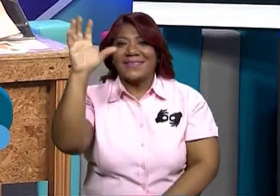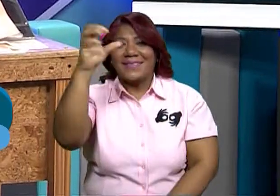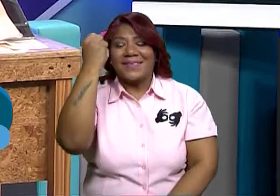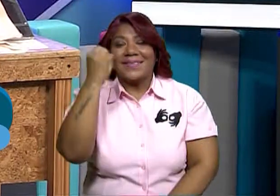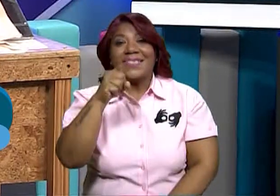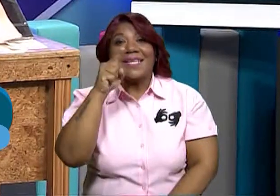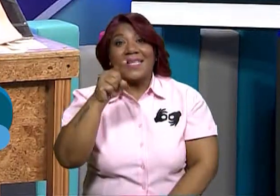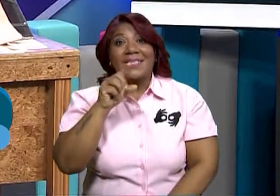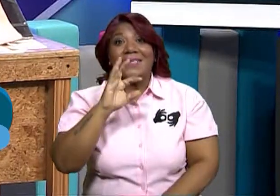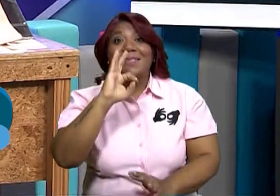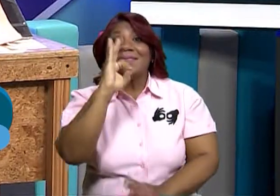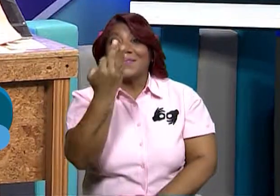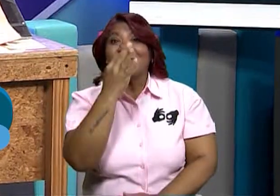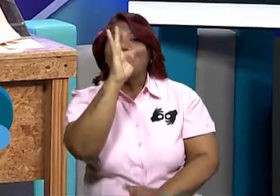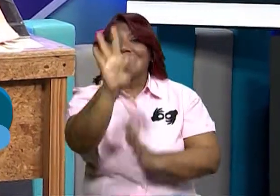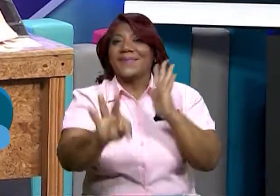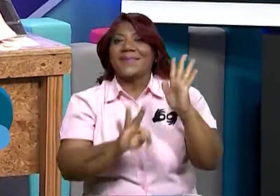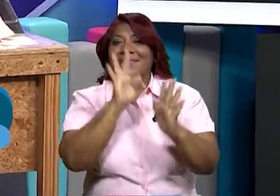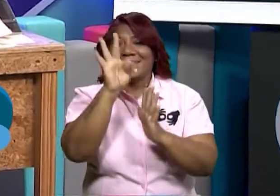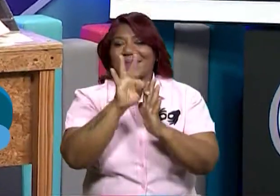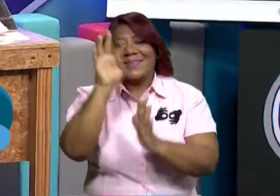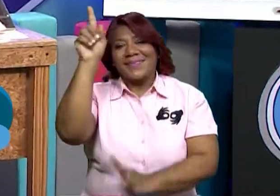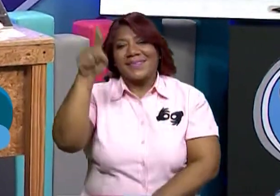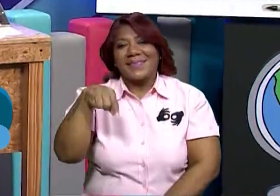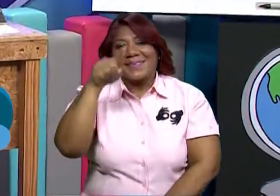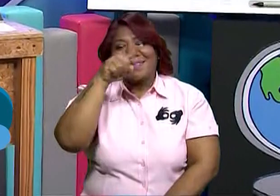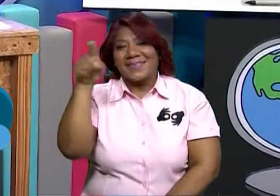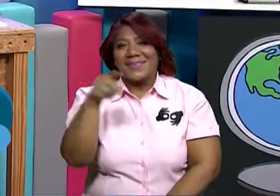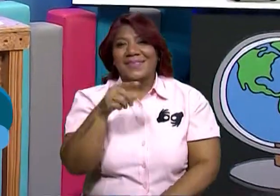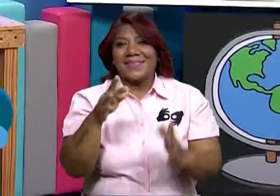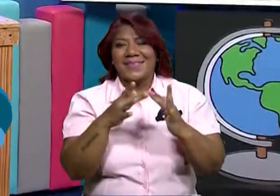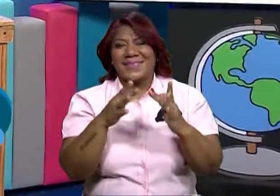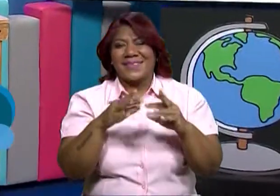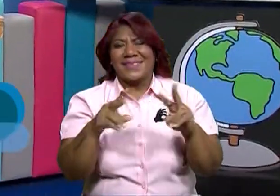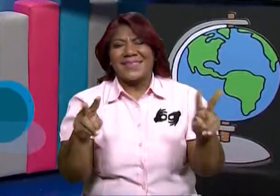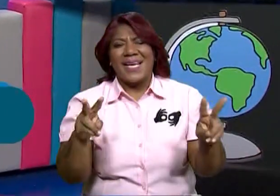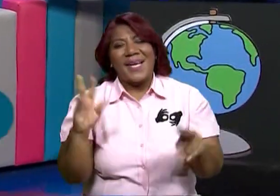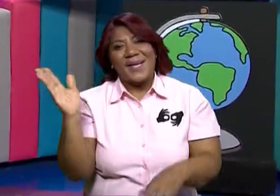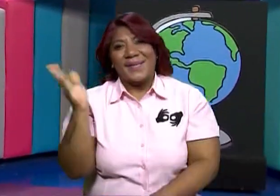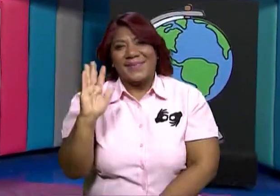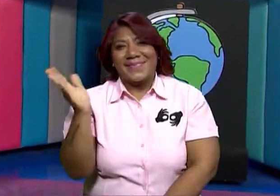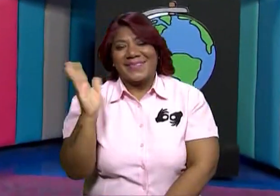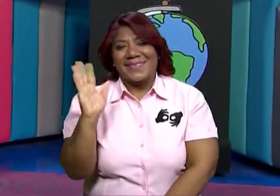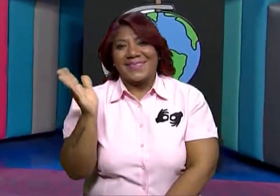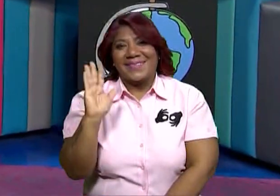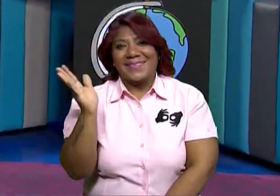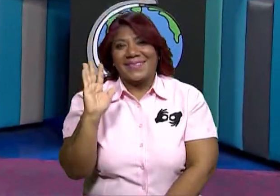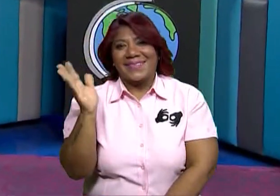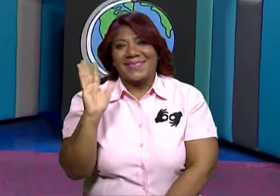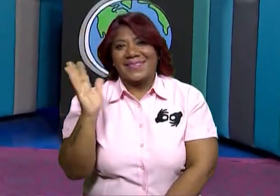tu estilo y a tu ritmo. La estrella se conecta con la diversidad. ¡Chao!